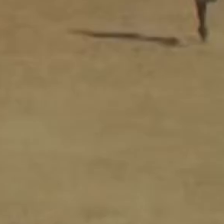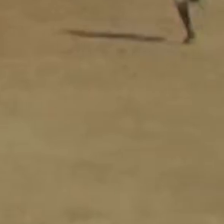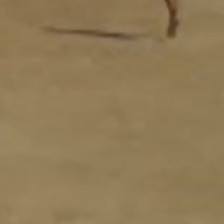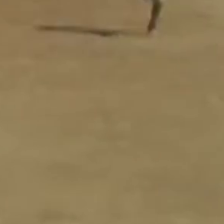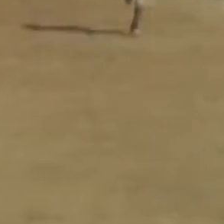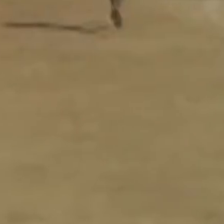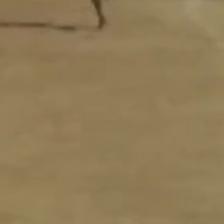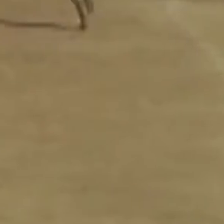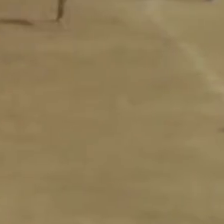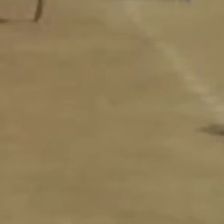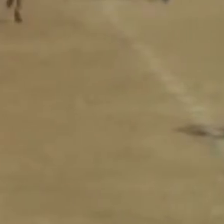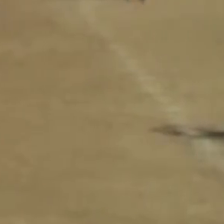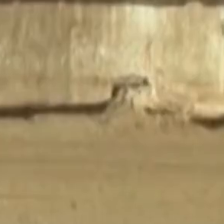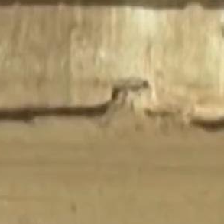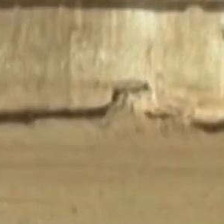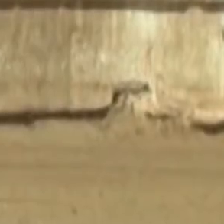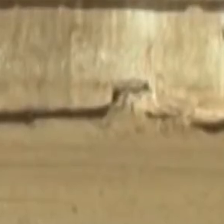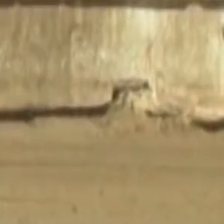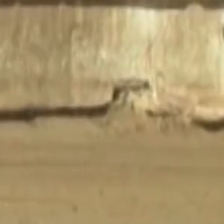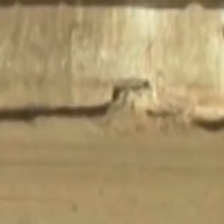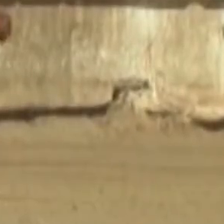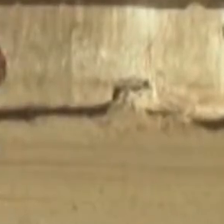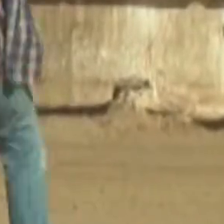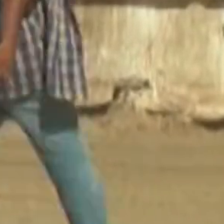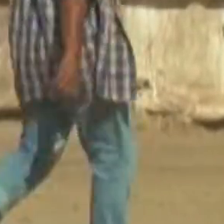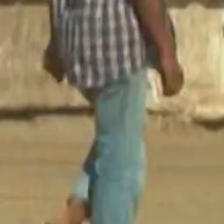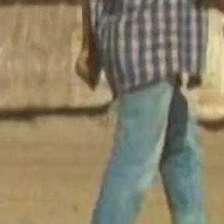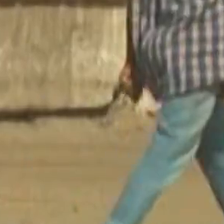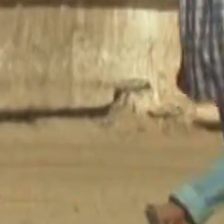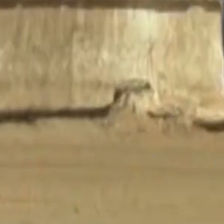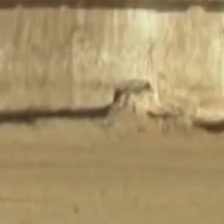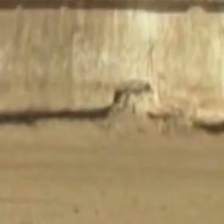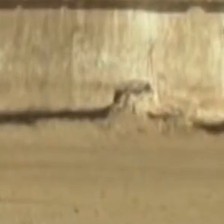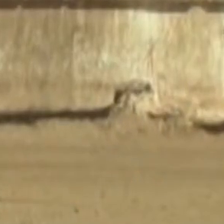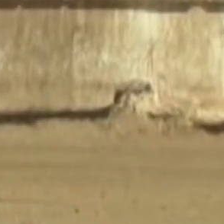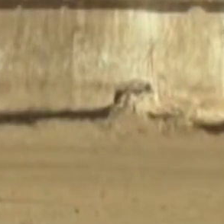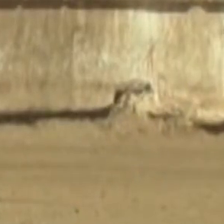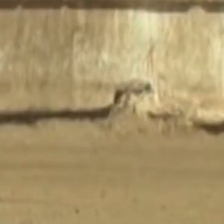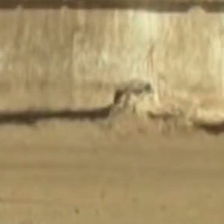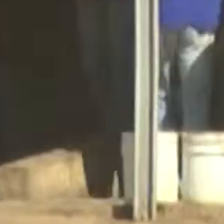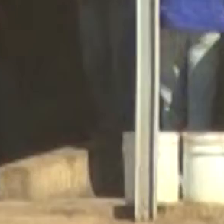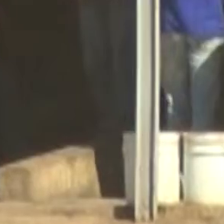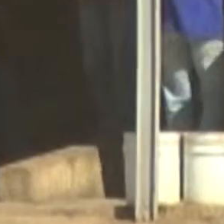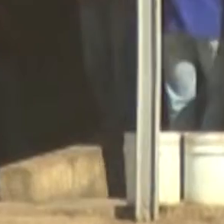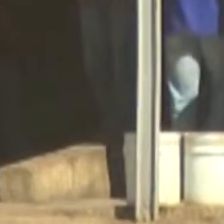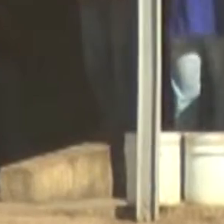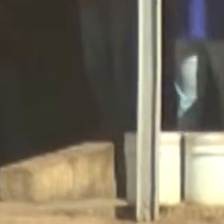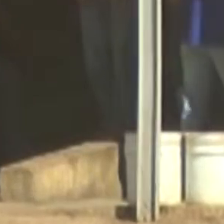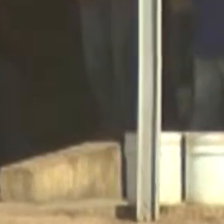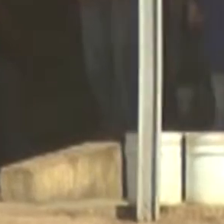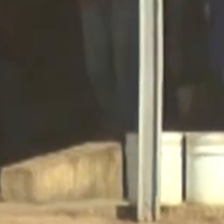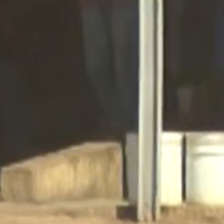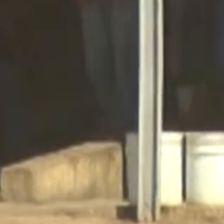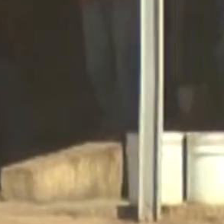grupos vulnerables que no puedan conseguir una defensa o que de alguna manera se vulneren sus derechos durante el proceso